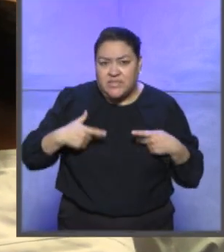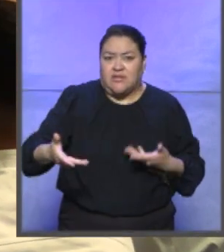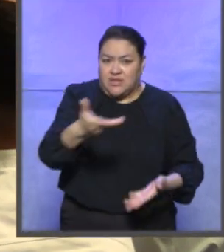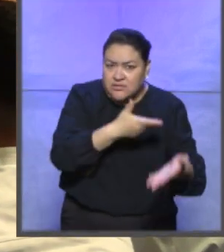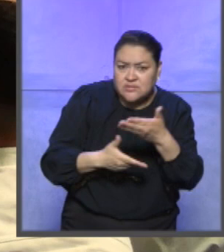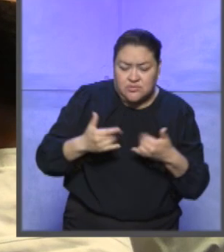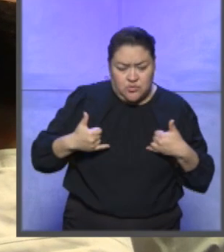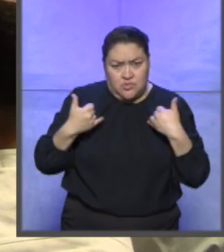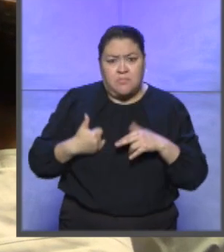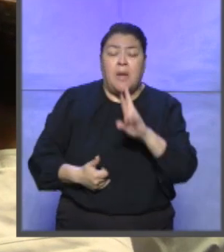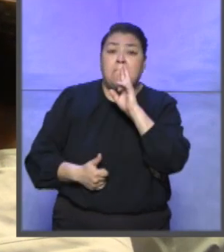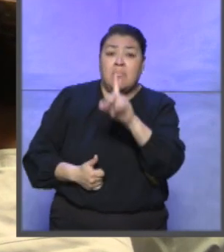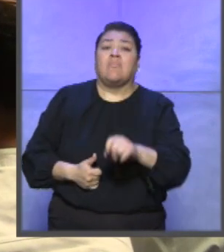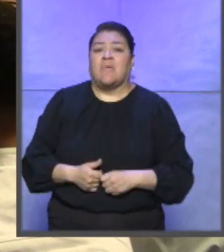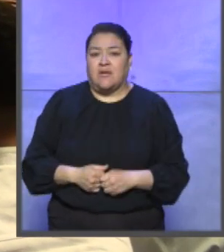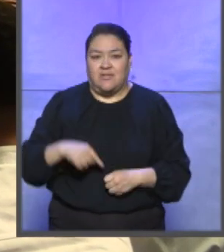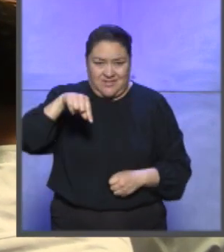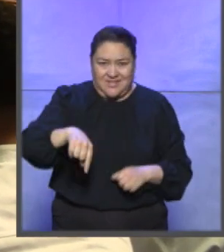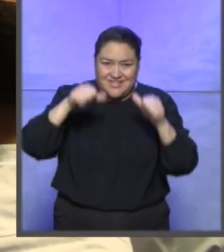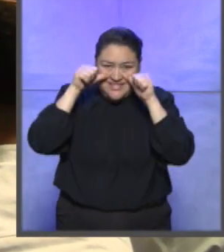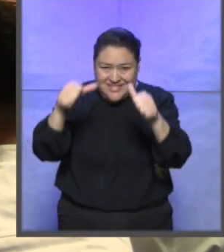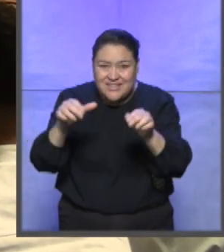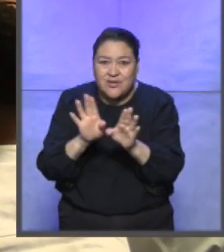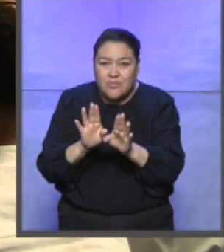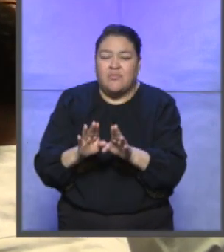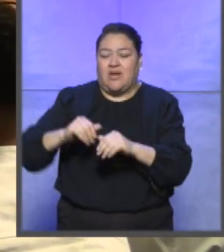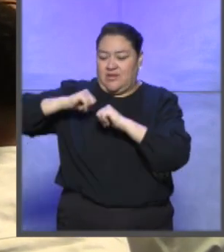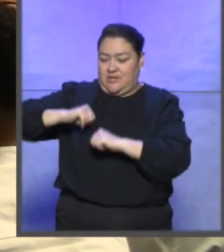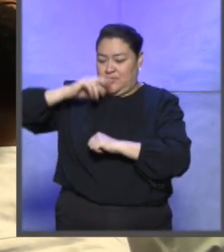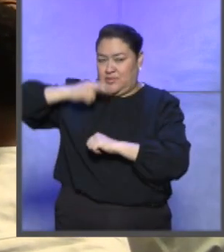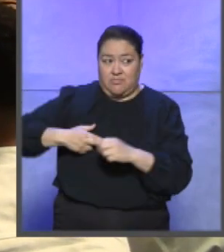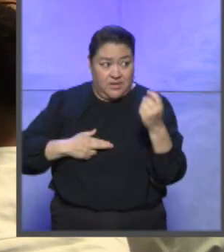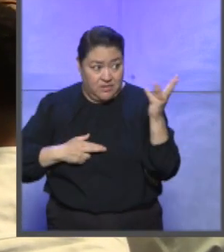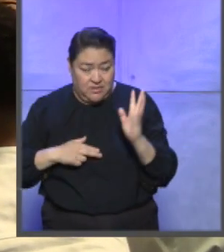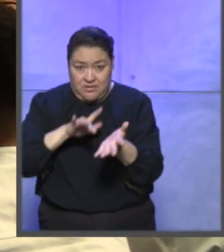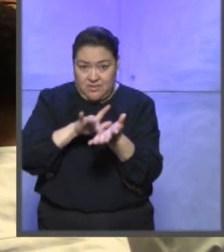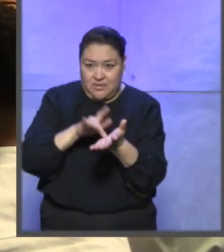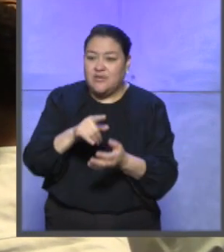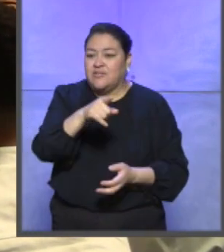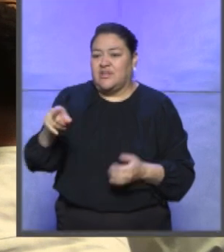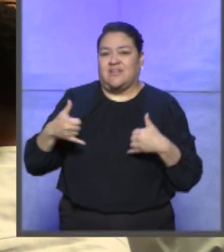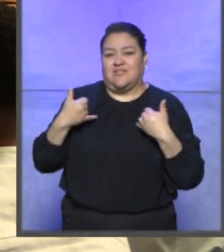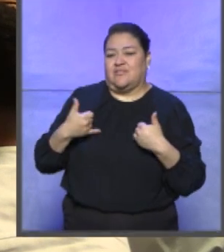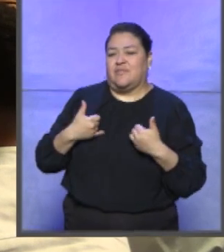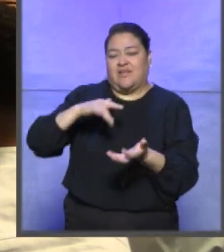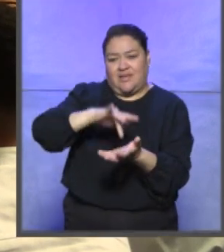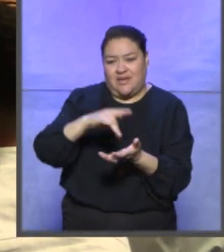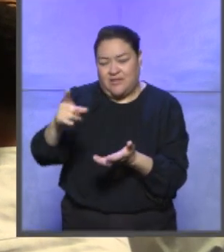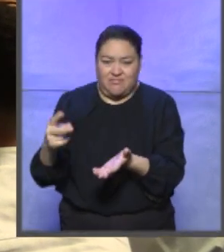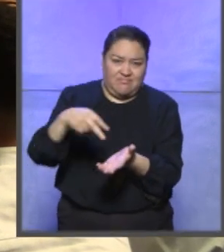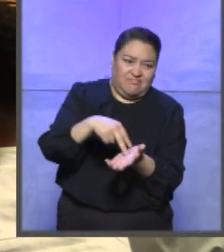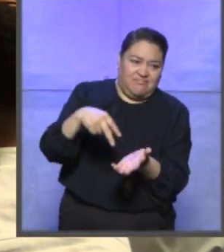y tener una mejor juventud. Este escuchatorio ha sido posible gracias a todas las autoridades participantes, pero principalmente a ustedes jóvenes que nos